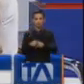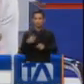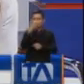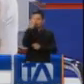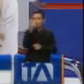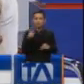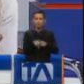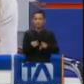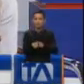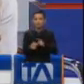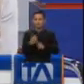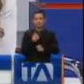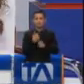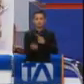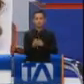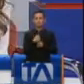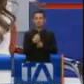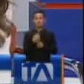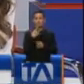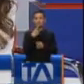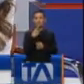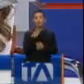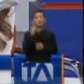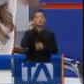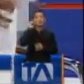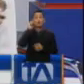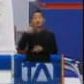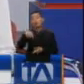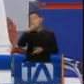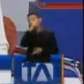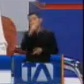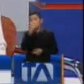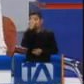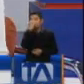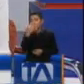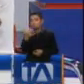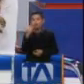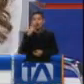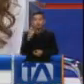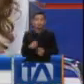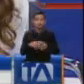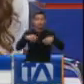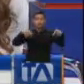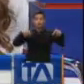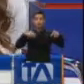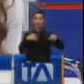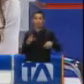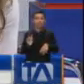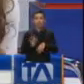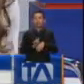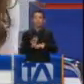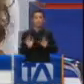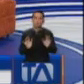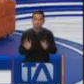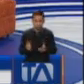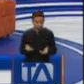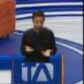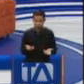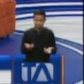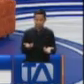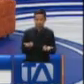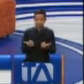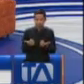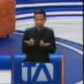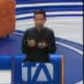eso es discriminarnos a nosotras mismas. El decir, ustedes vayan por acá y los hombres por acá, para no tentarlos. Eso no está bien. Sí, y no